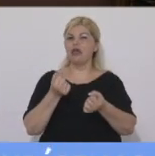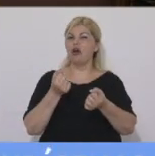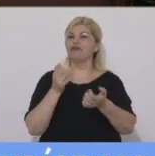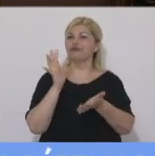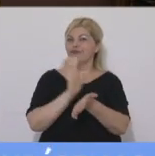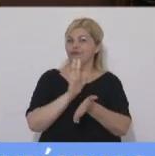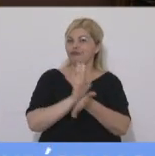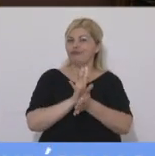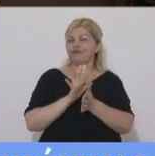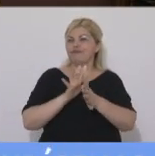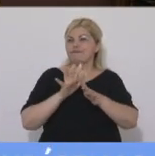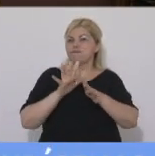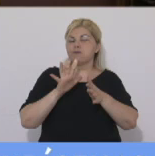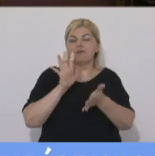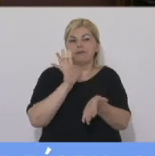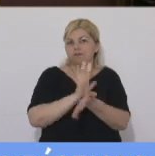para el desalojo.